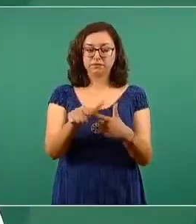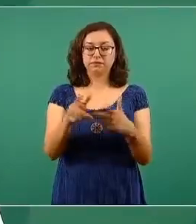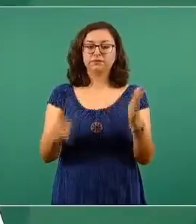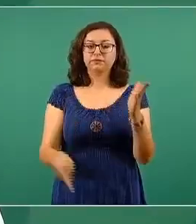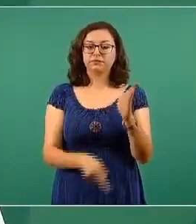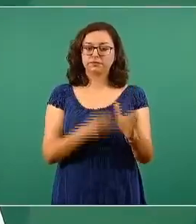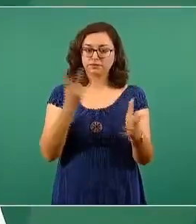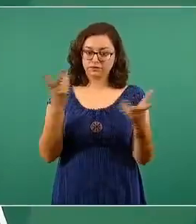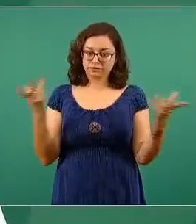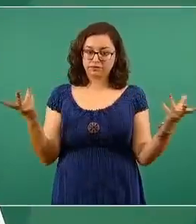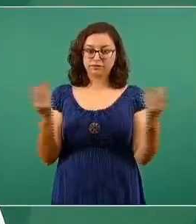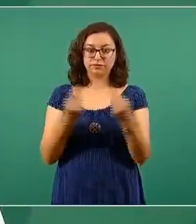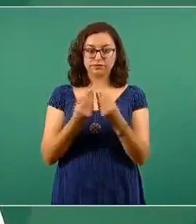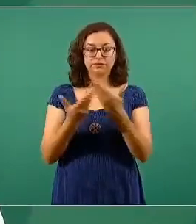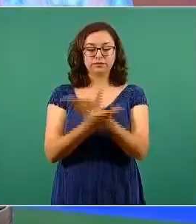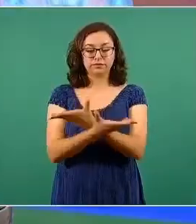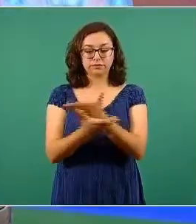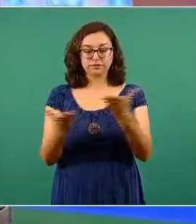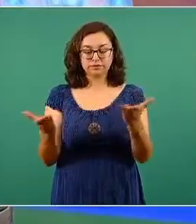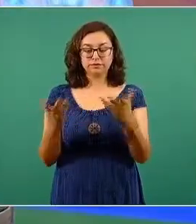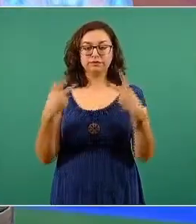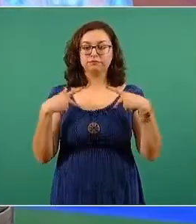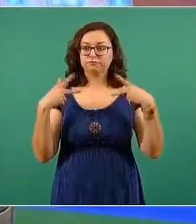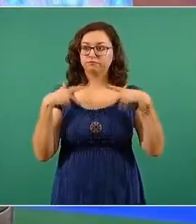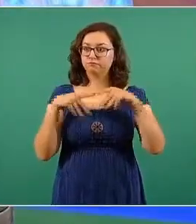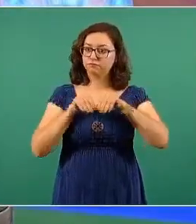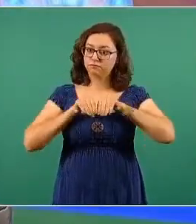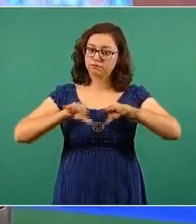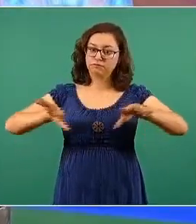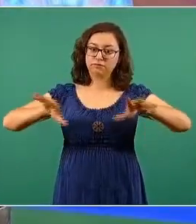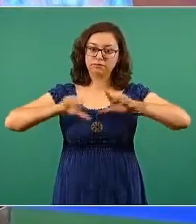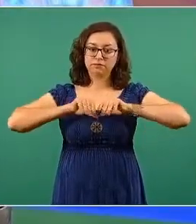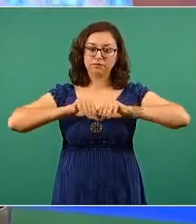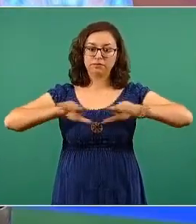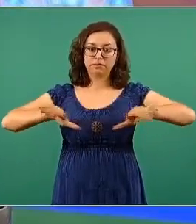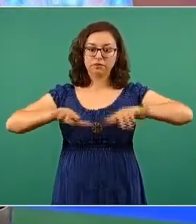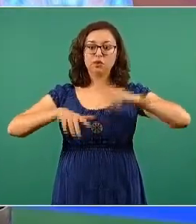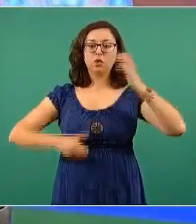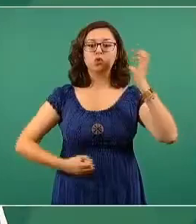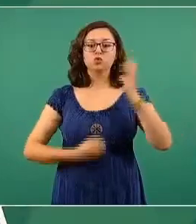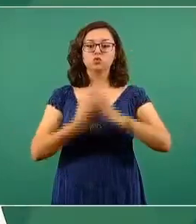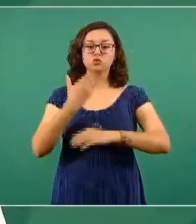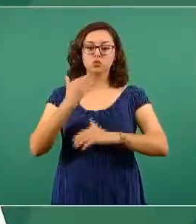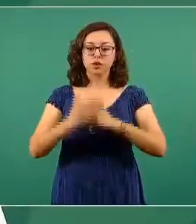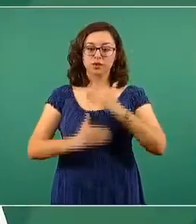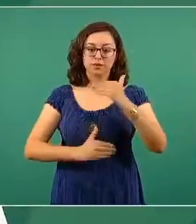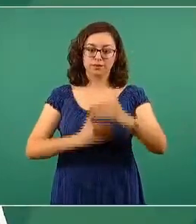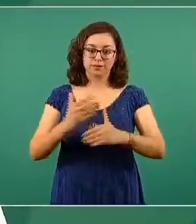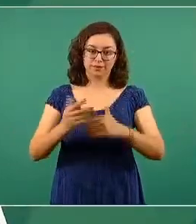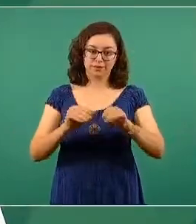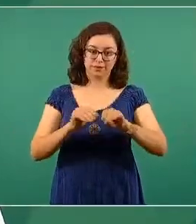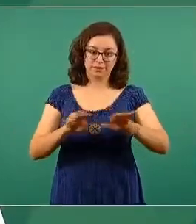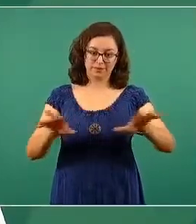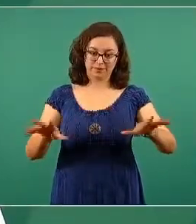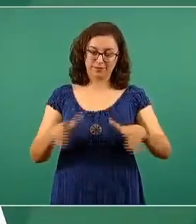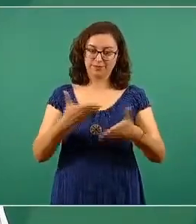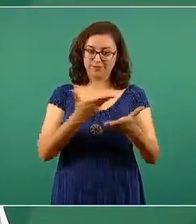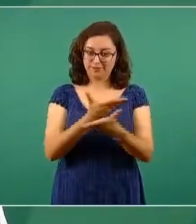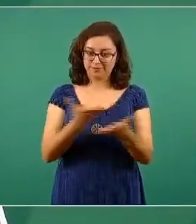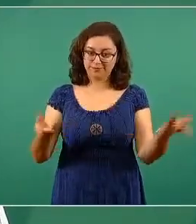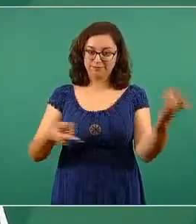nuevamente con todos ustedes y sobre todo con la población para poder estar comentando nuevos elementos. Muchas gracias por su asistencia